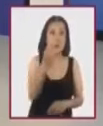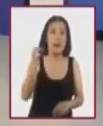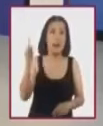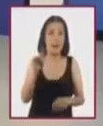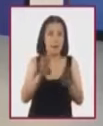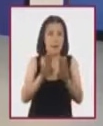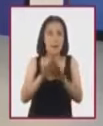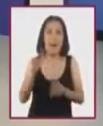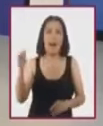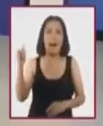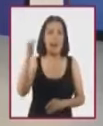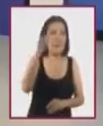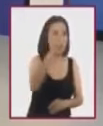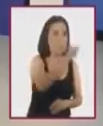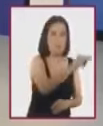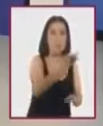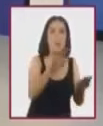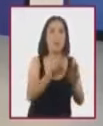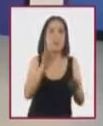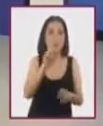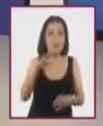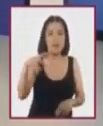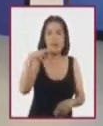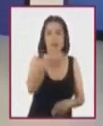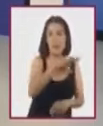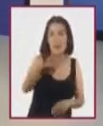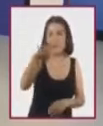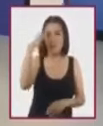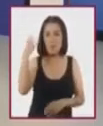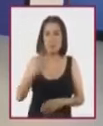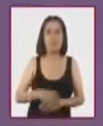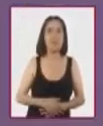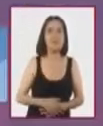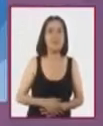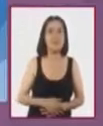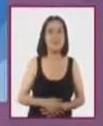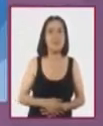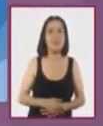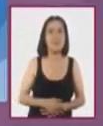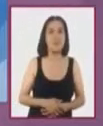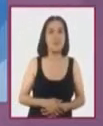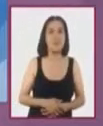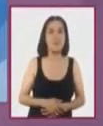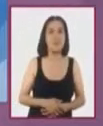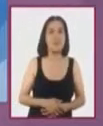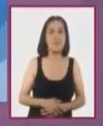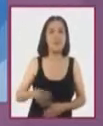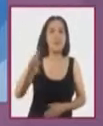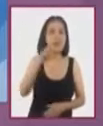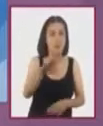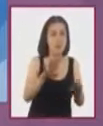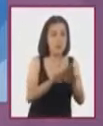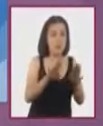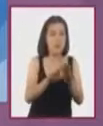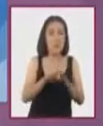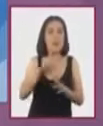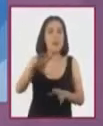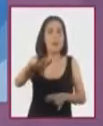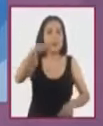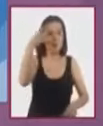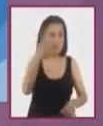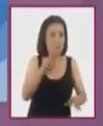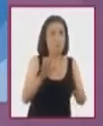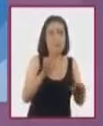de papel podrán comprender la diferencia entre rapidez y velocidad. El desplazamiento recorrido por un